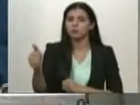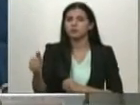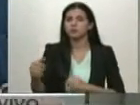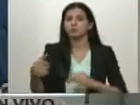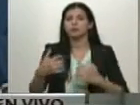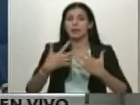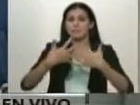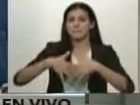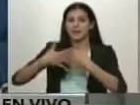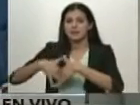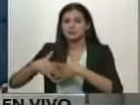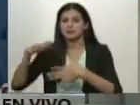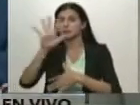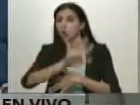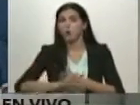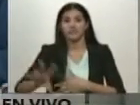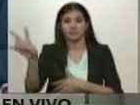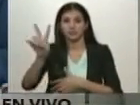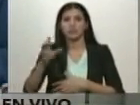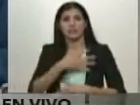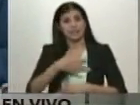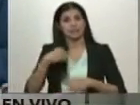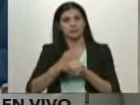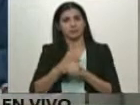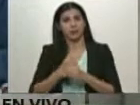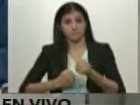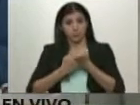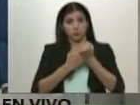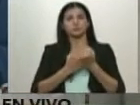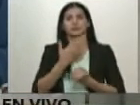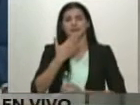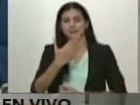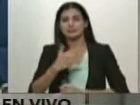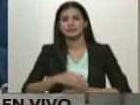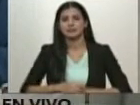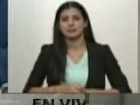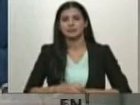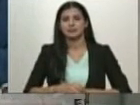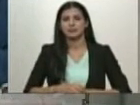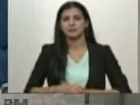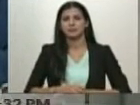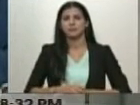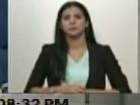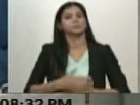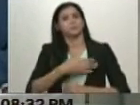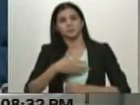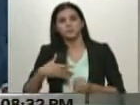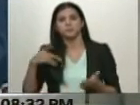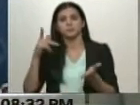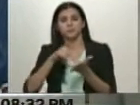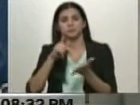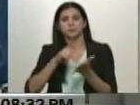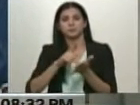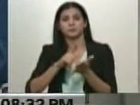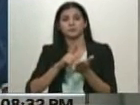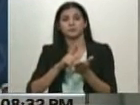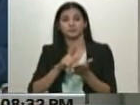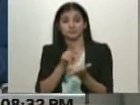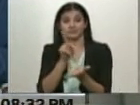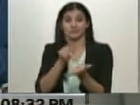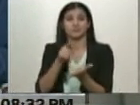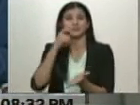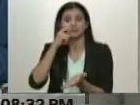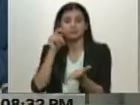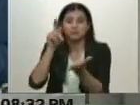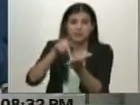comunidad empresarial venezolana que quiere trabajar y que quiere ser partícipe y protagonista